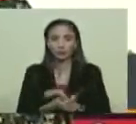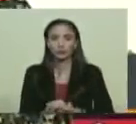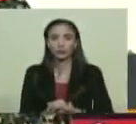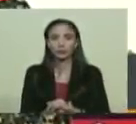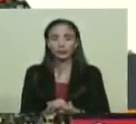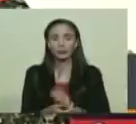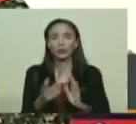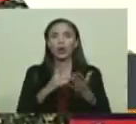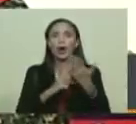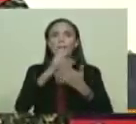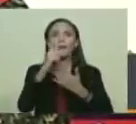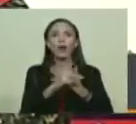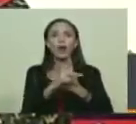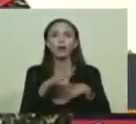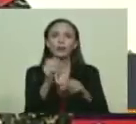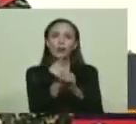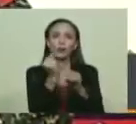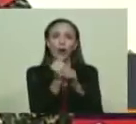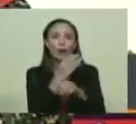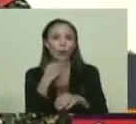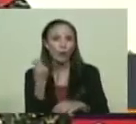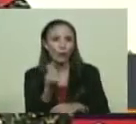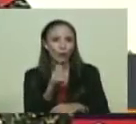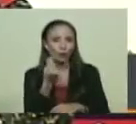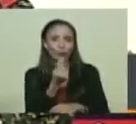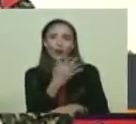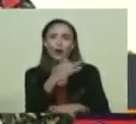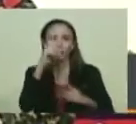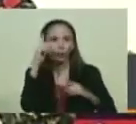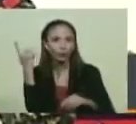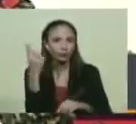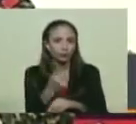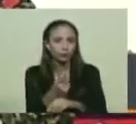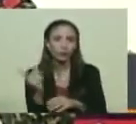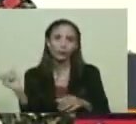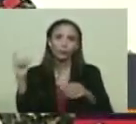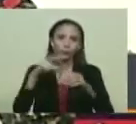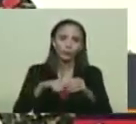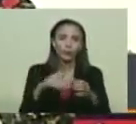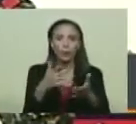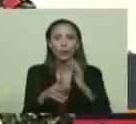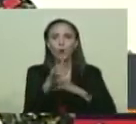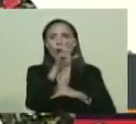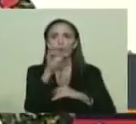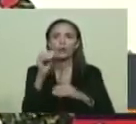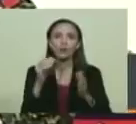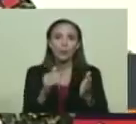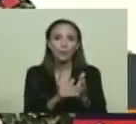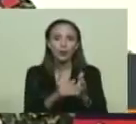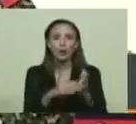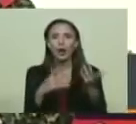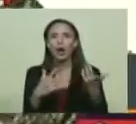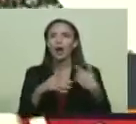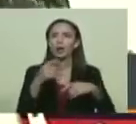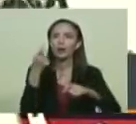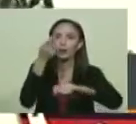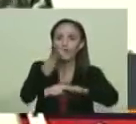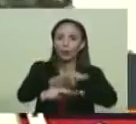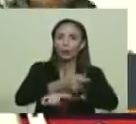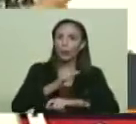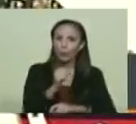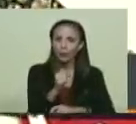Con el plan Chamba Juvenil yo ordené que se incorporaran por lo menos 20.000 nuevos policías de